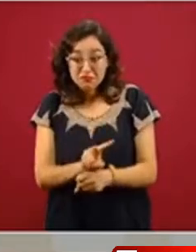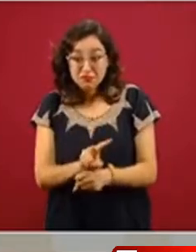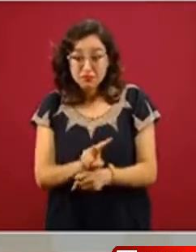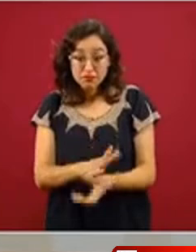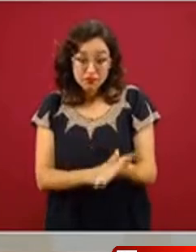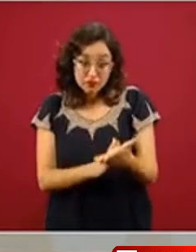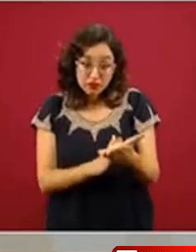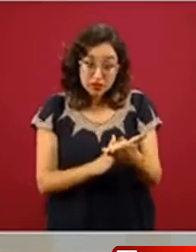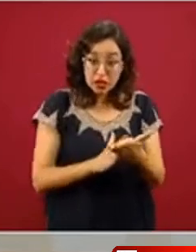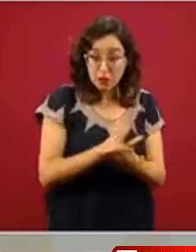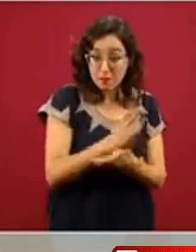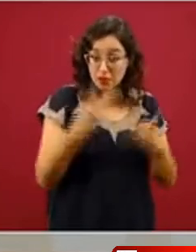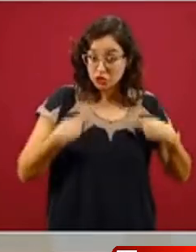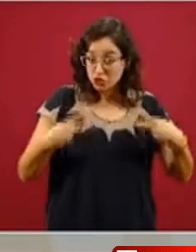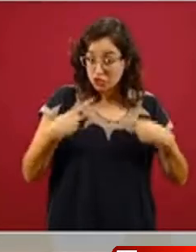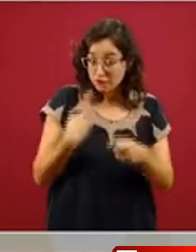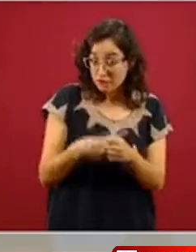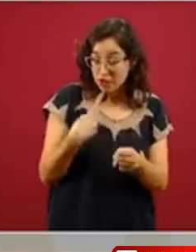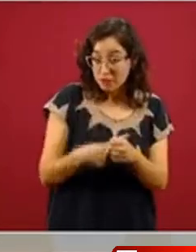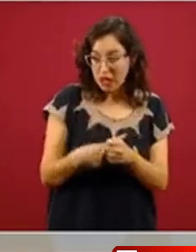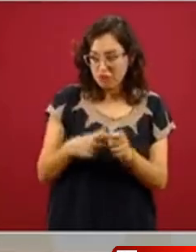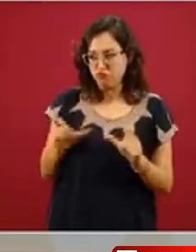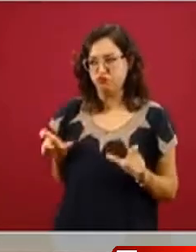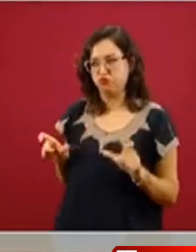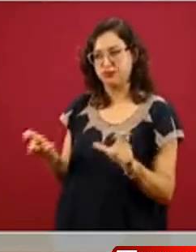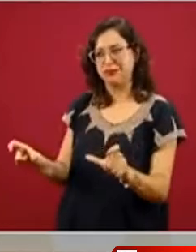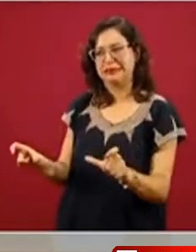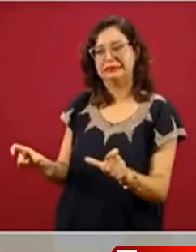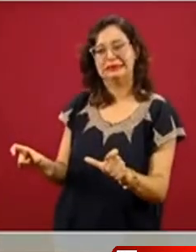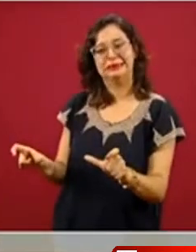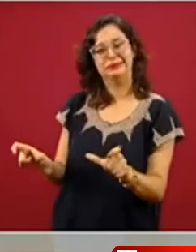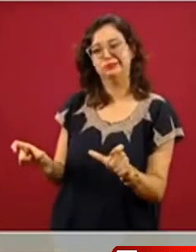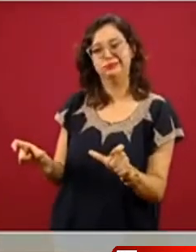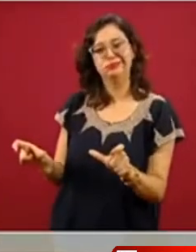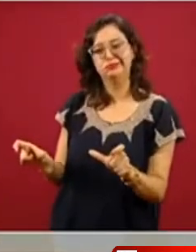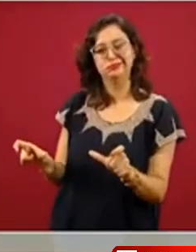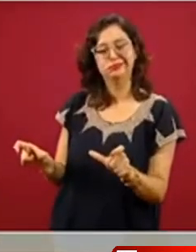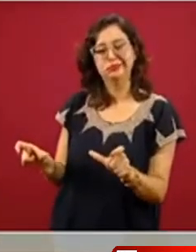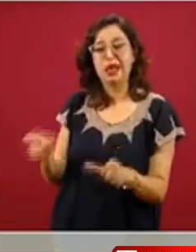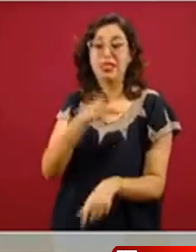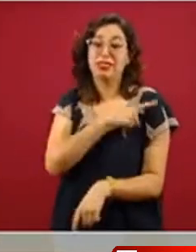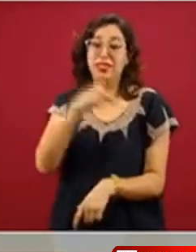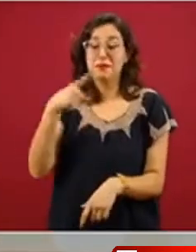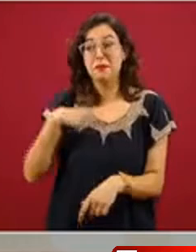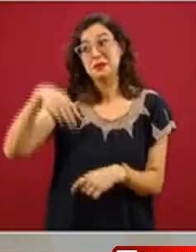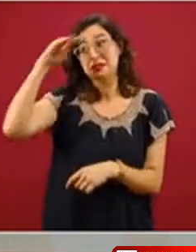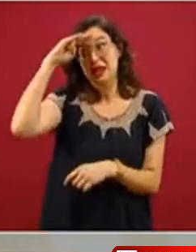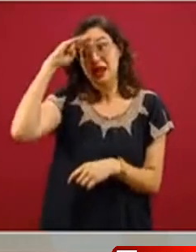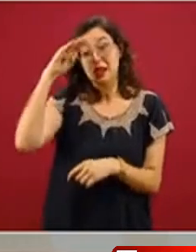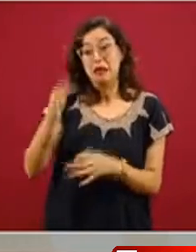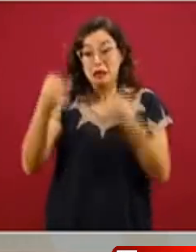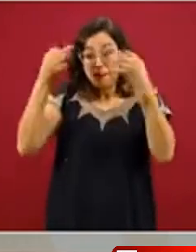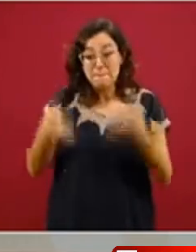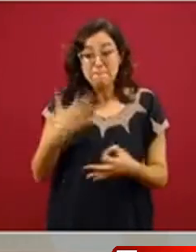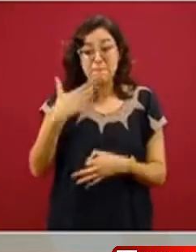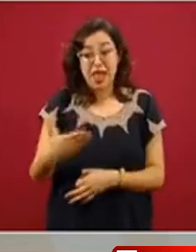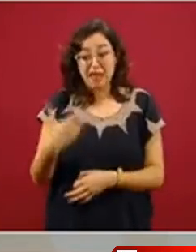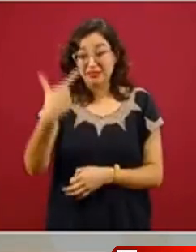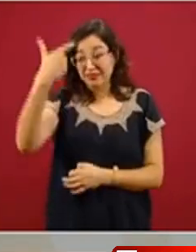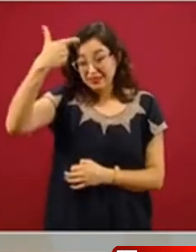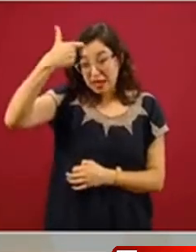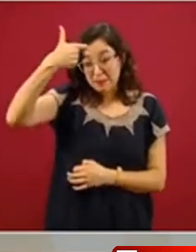entre a un sitio cerrado una persona enferma, tenemos que confiar en que se detectó adecuadamente la temperatura, y eso